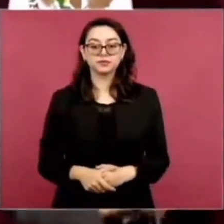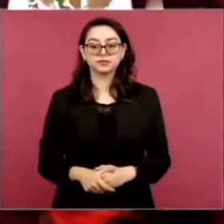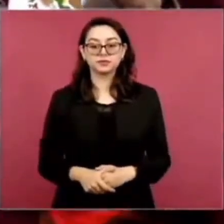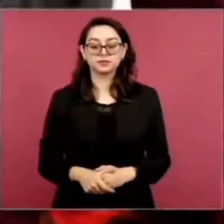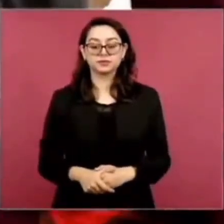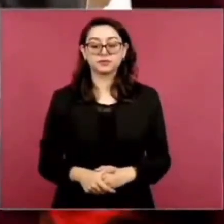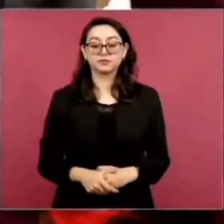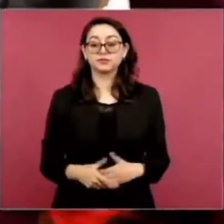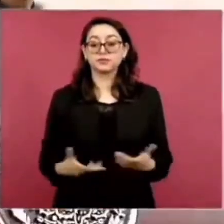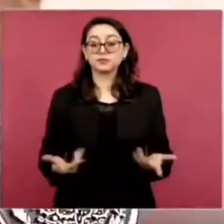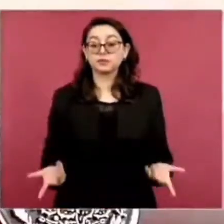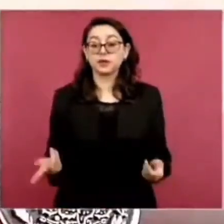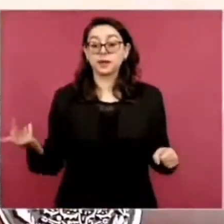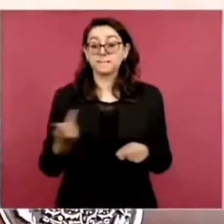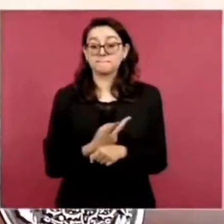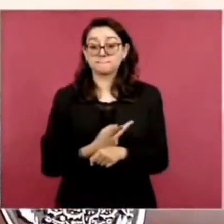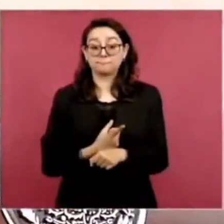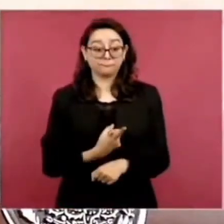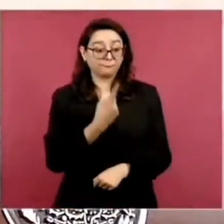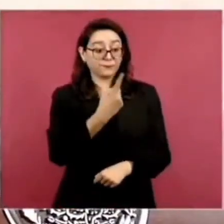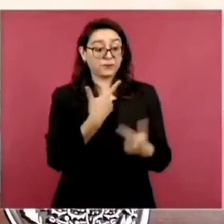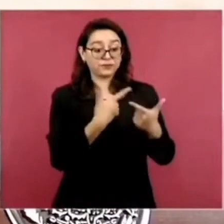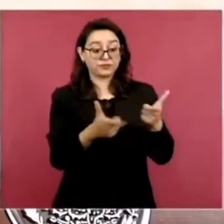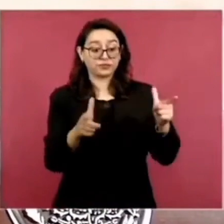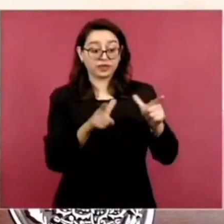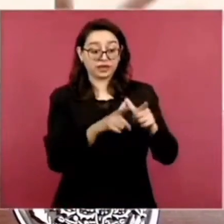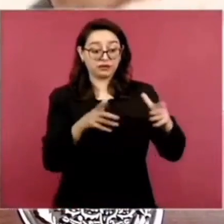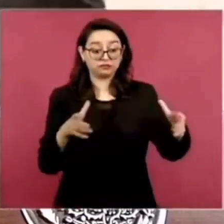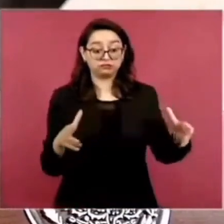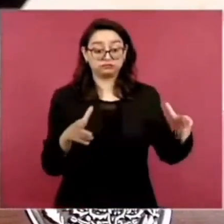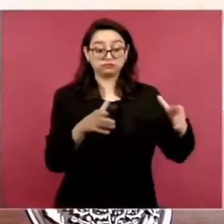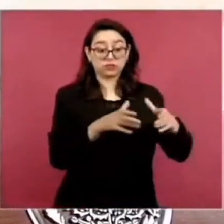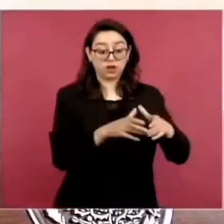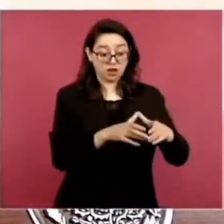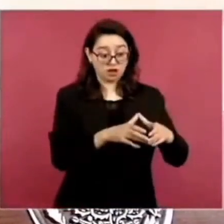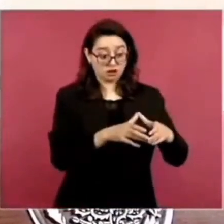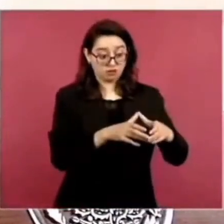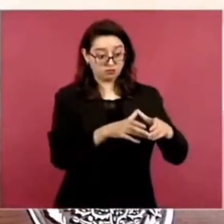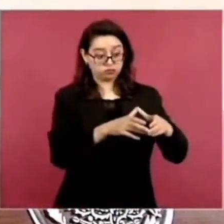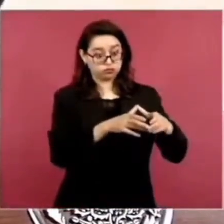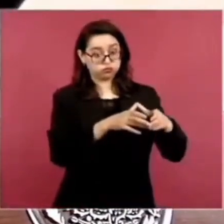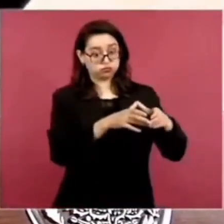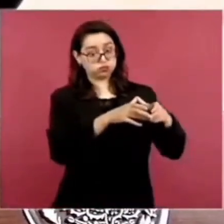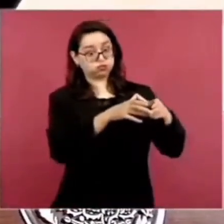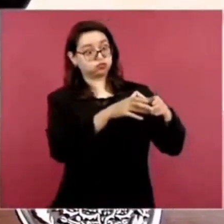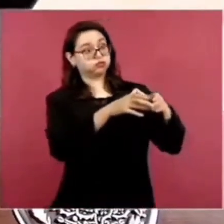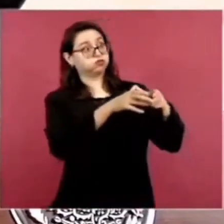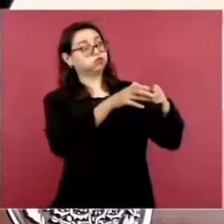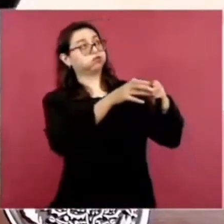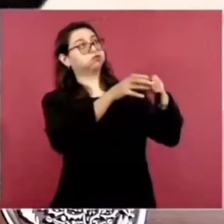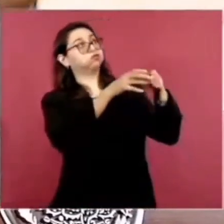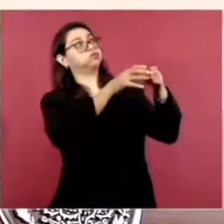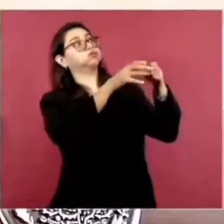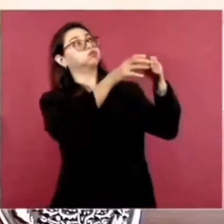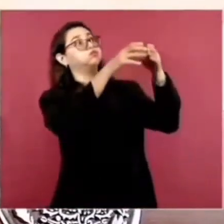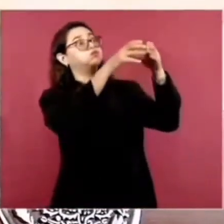cuando predomina un grupo, pues es el gobierno